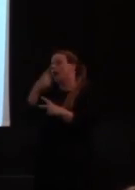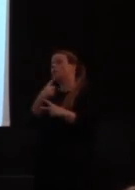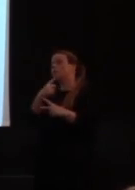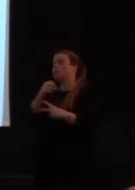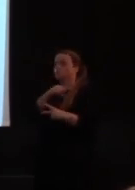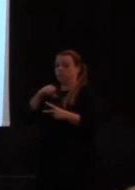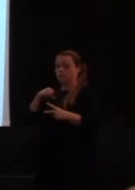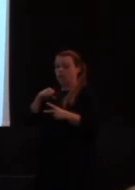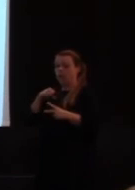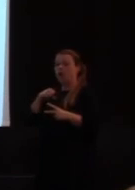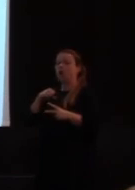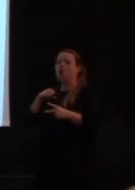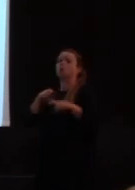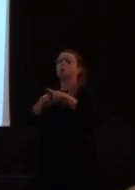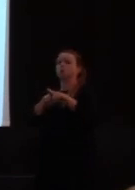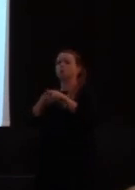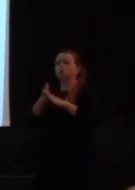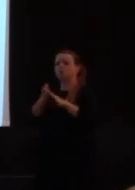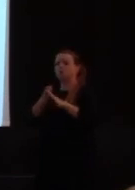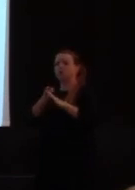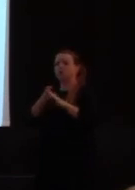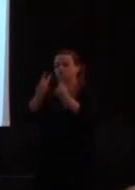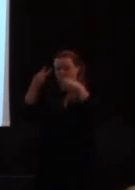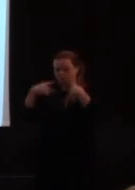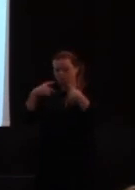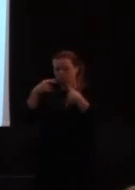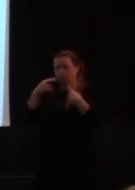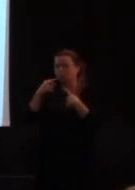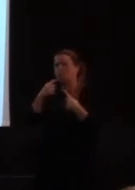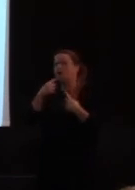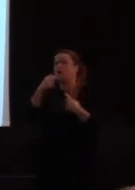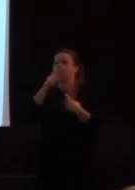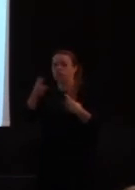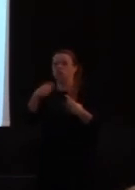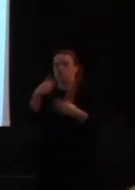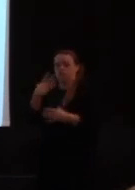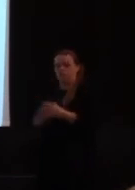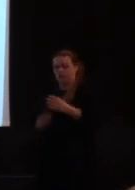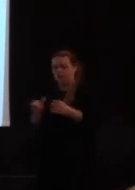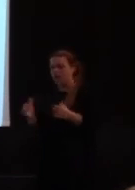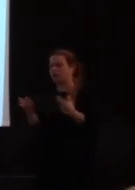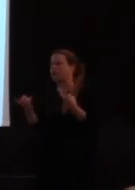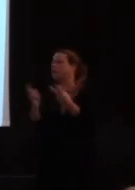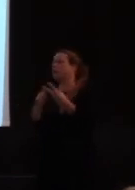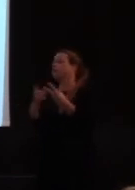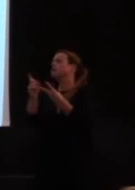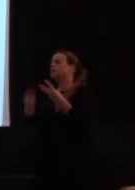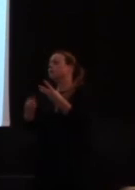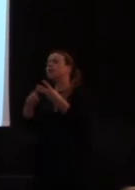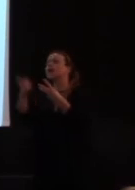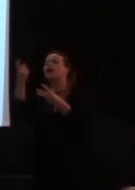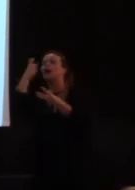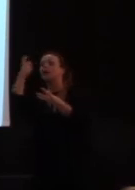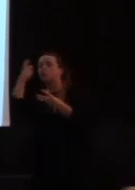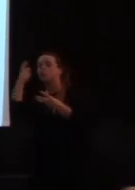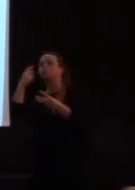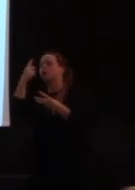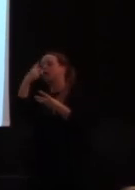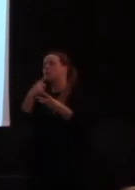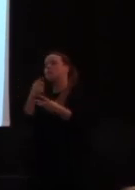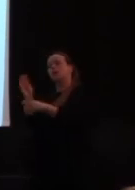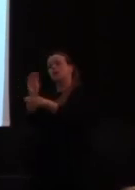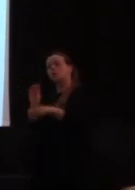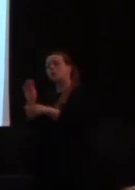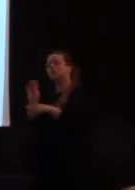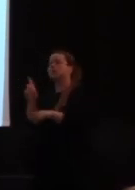política, ¿no? Que nos vean también humanos, que nos equivocamos, pero... y en paralelo también preservar la imagen de los estudiantes, atenuando aquellos aspectos